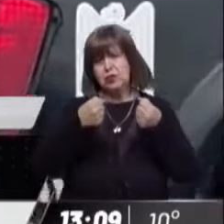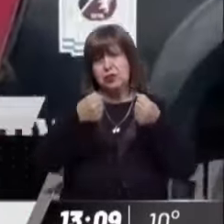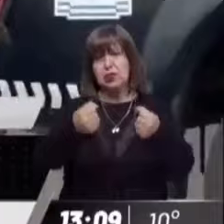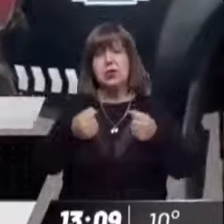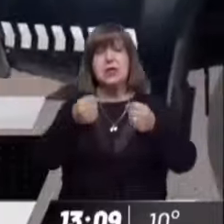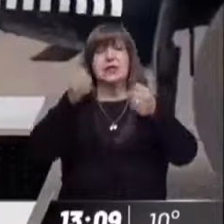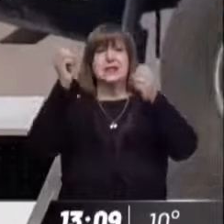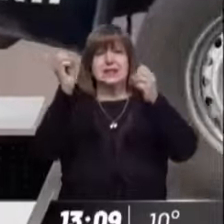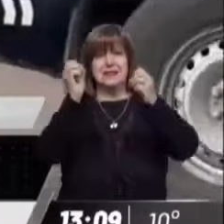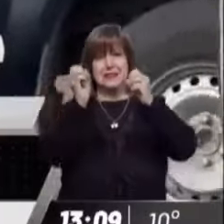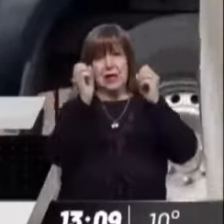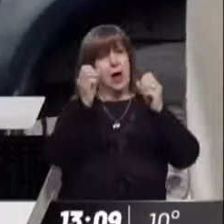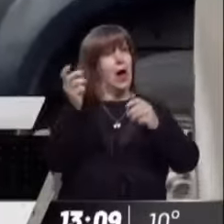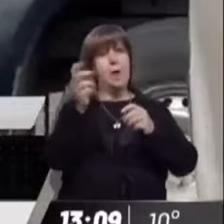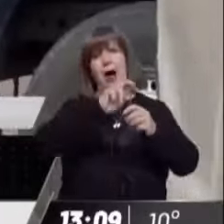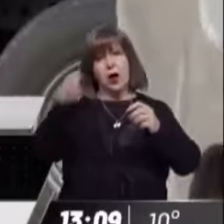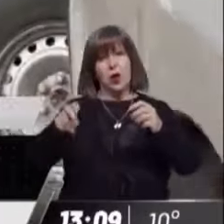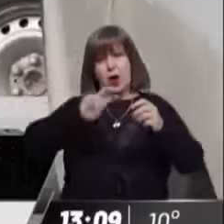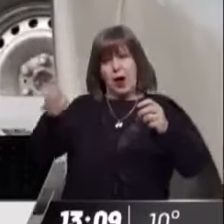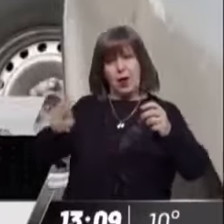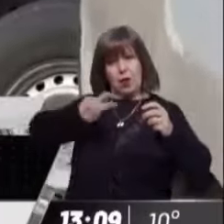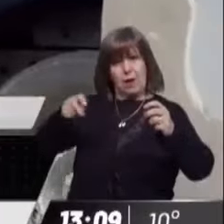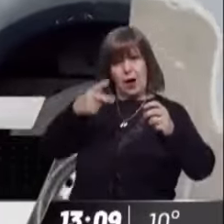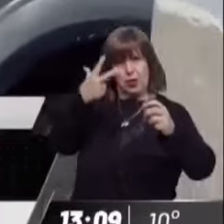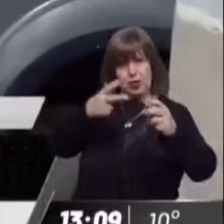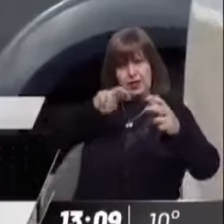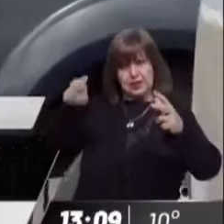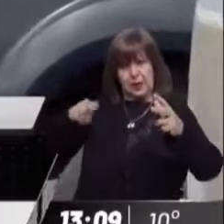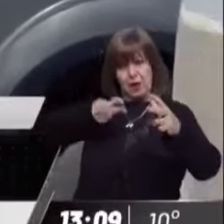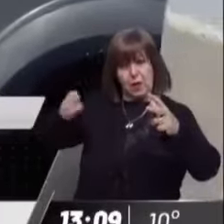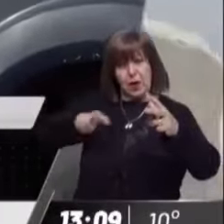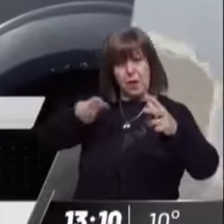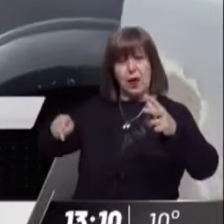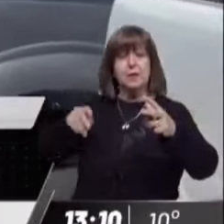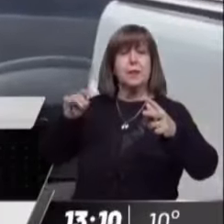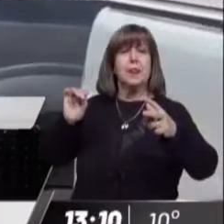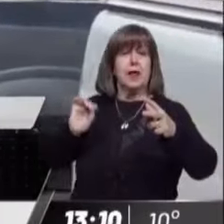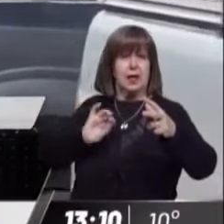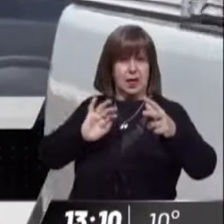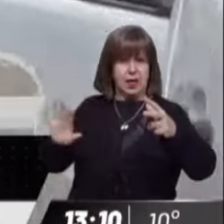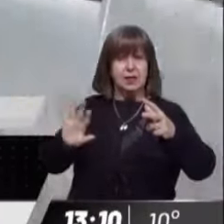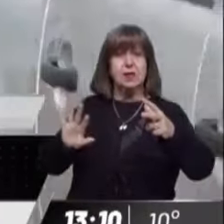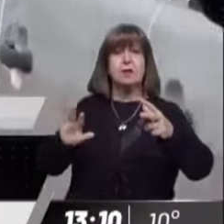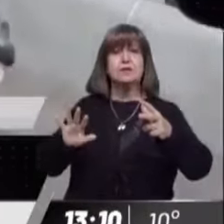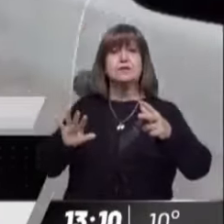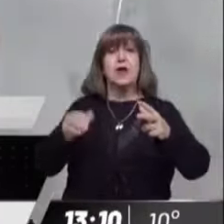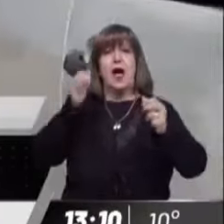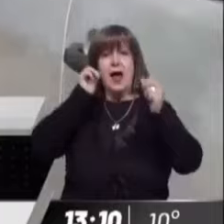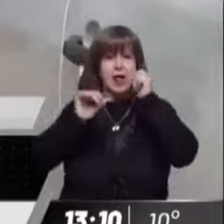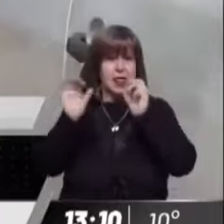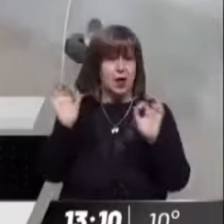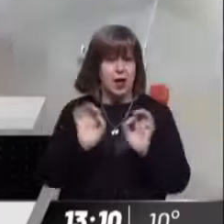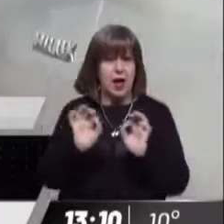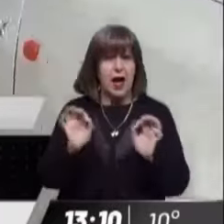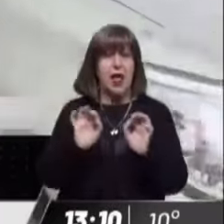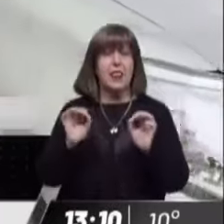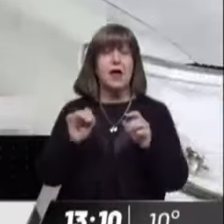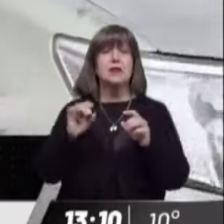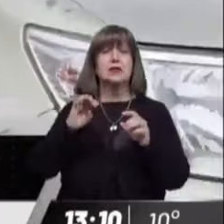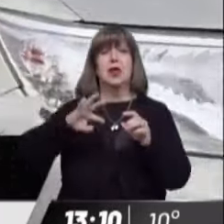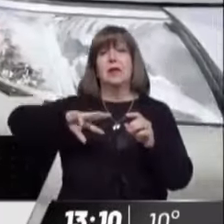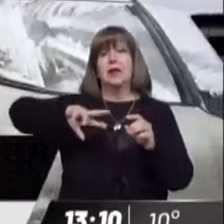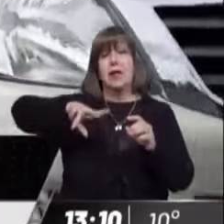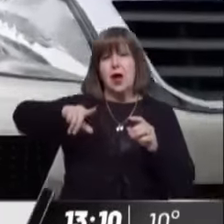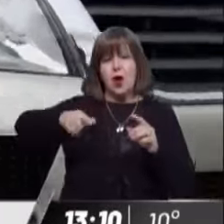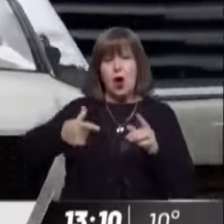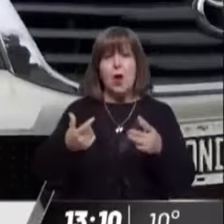supermercado, recordemos, un gerente con sus dos empleados. Ahí los dejan, los abandonan en ese lugar sin heridas. No los hieren, lo que sí, les roban